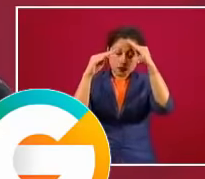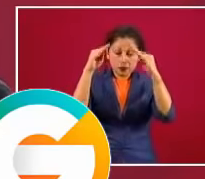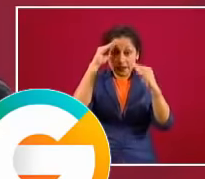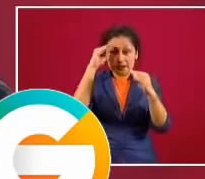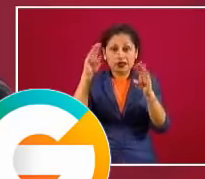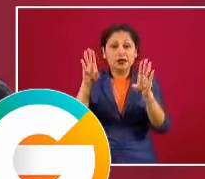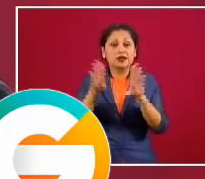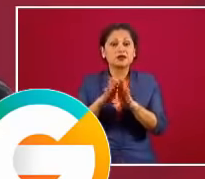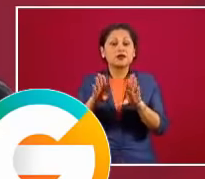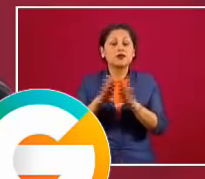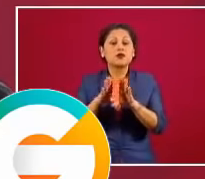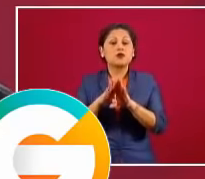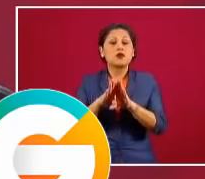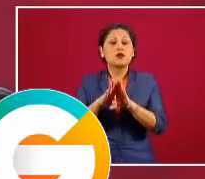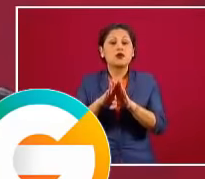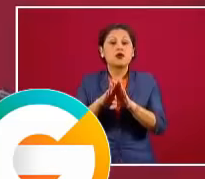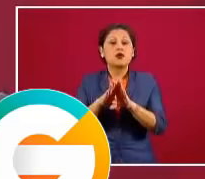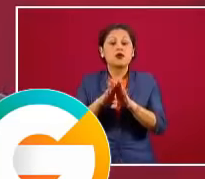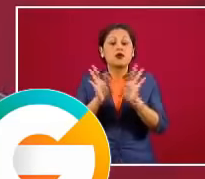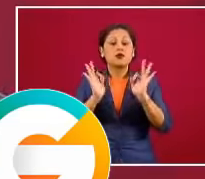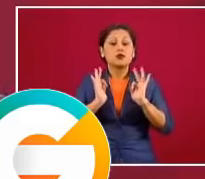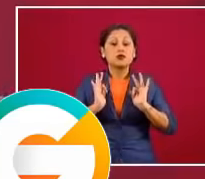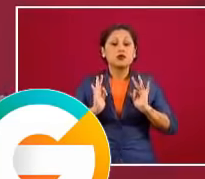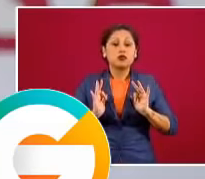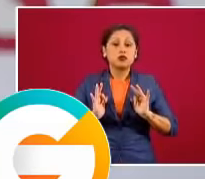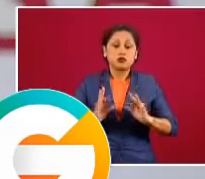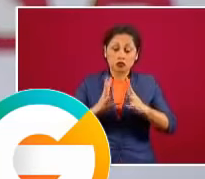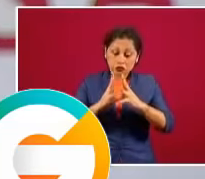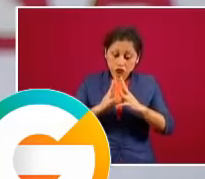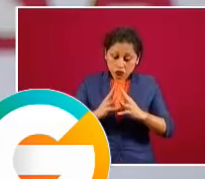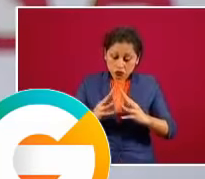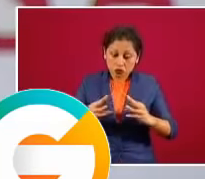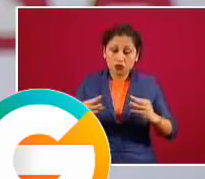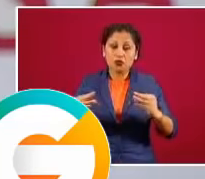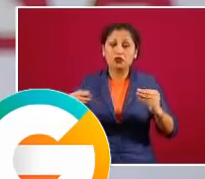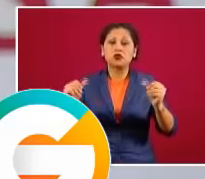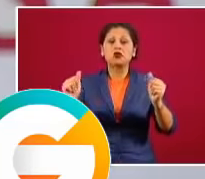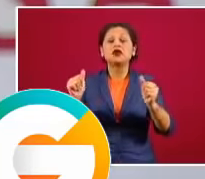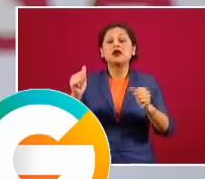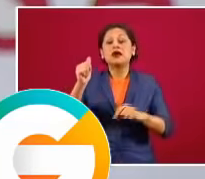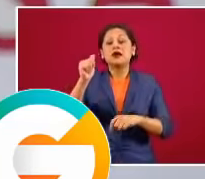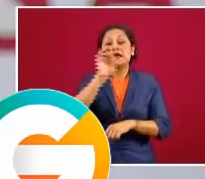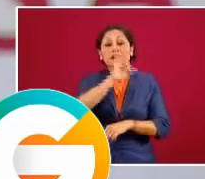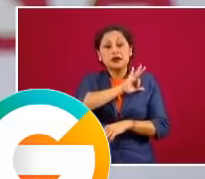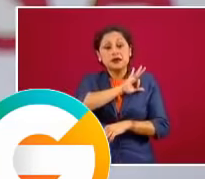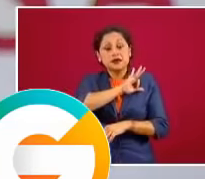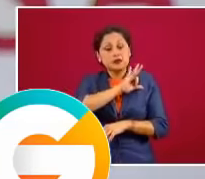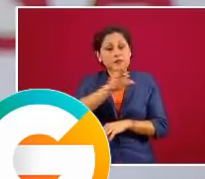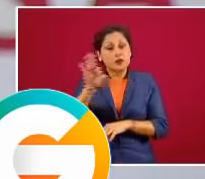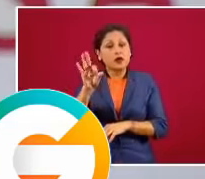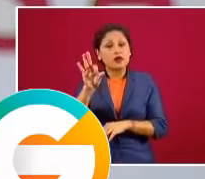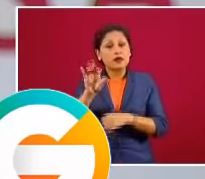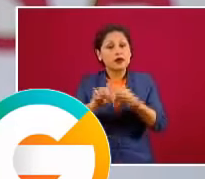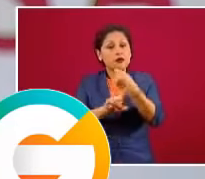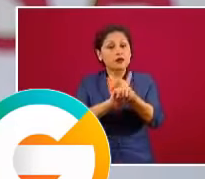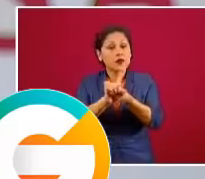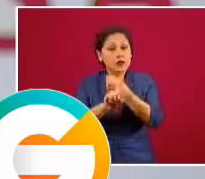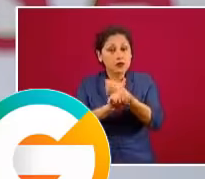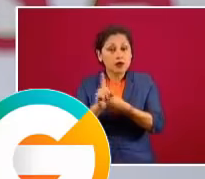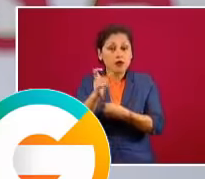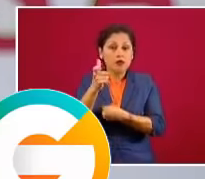sufrimientos y podamos atemperar la crisis